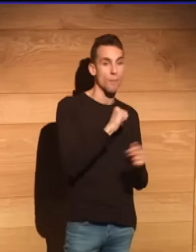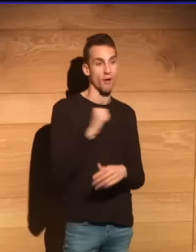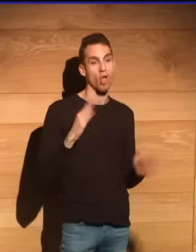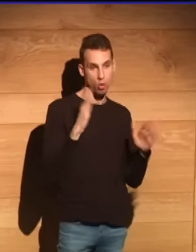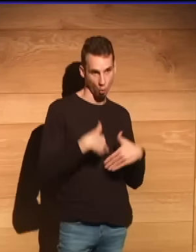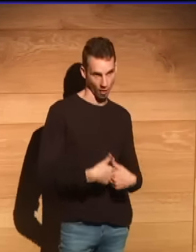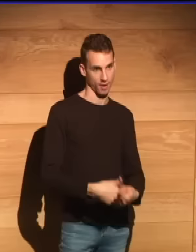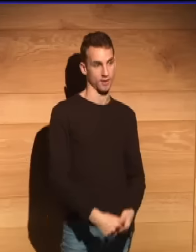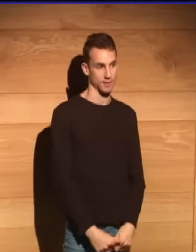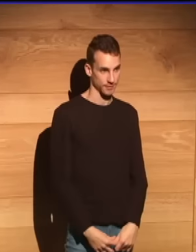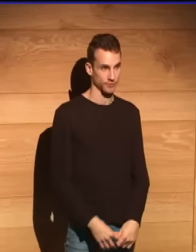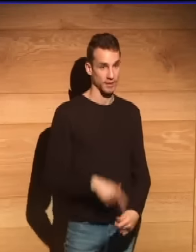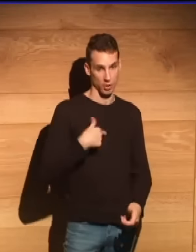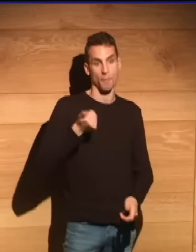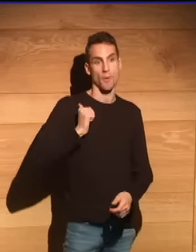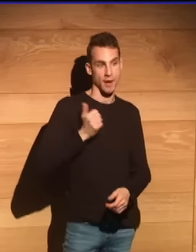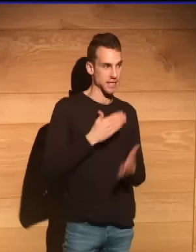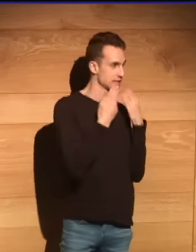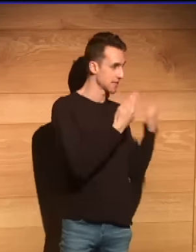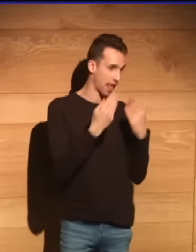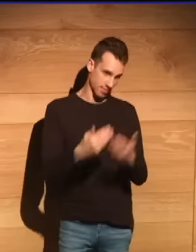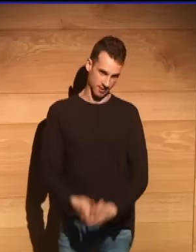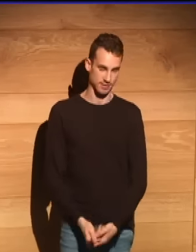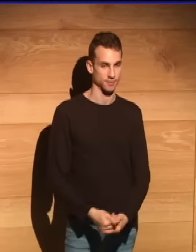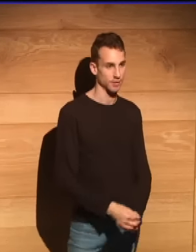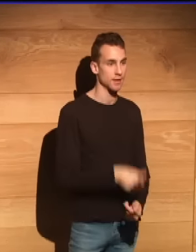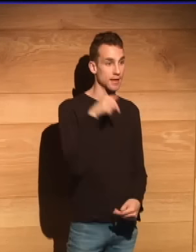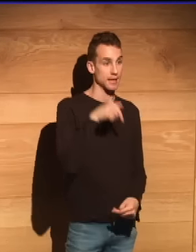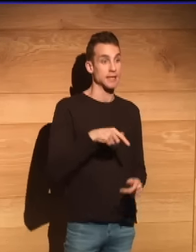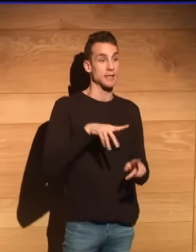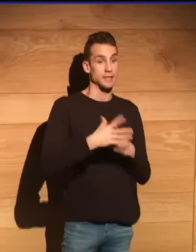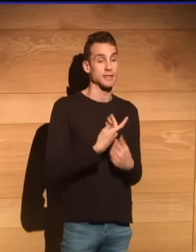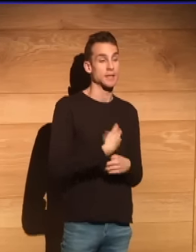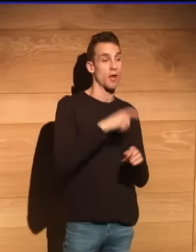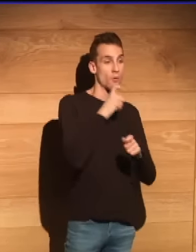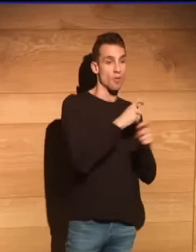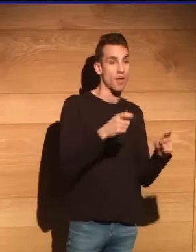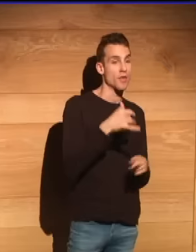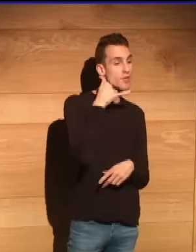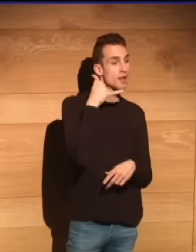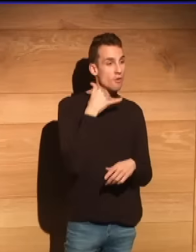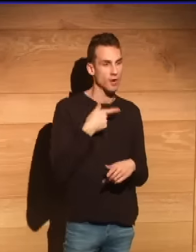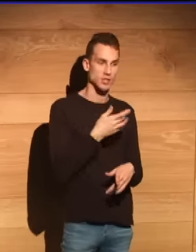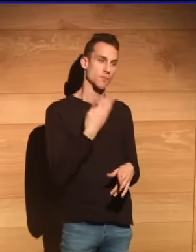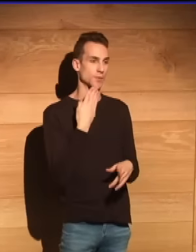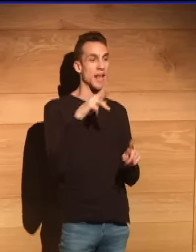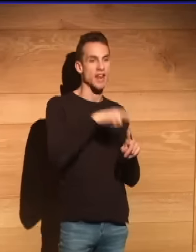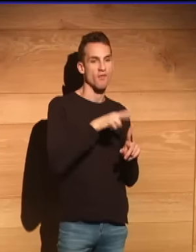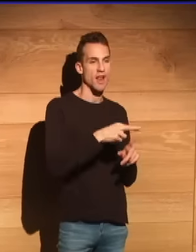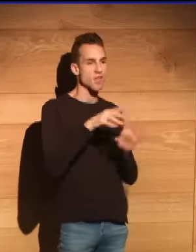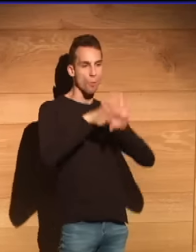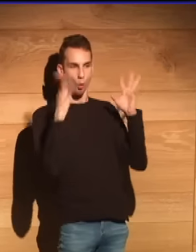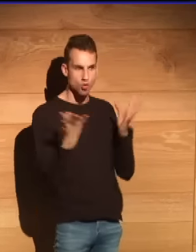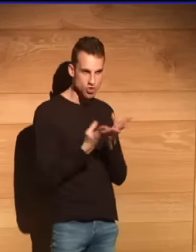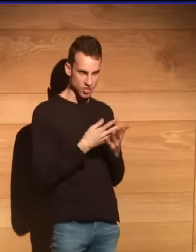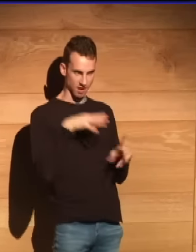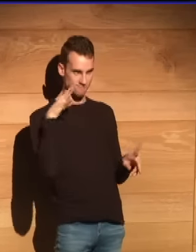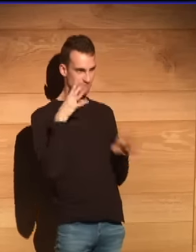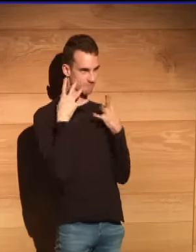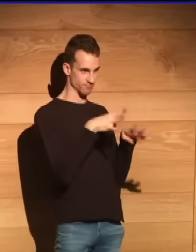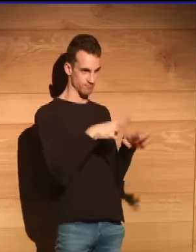puesto a disposición, y aprovecho por agradecer. El caso de la Fundación Telefónica, el ámbito digital, yo creo que es un referente mundial lo que está haciendo para el tema